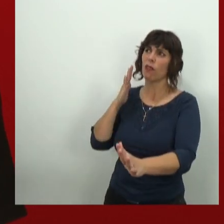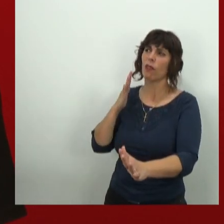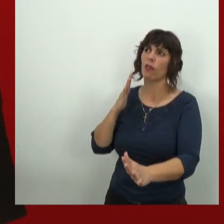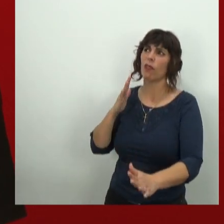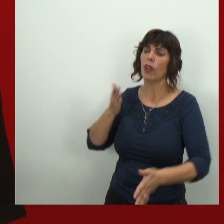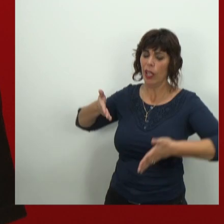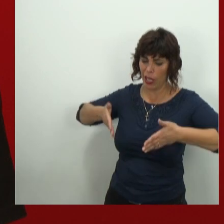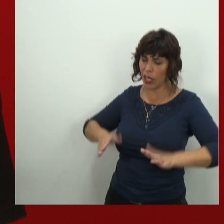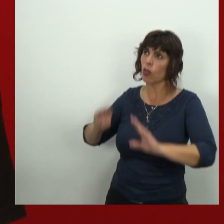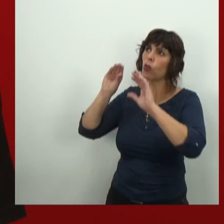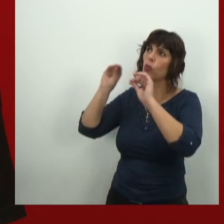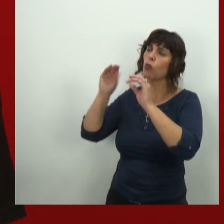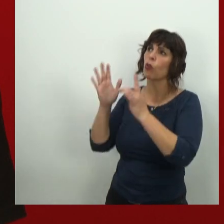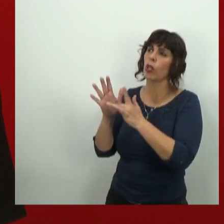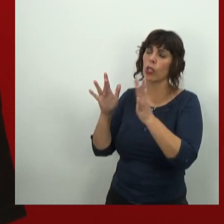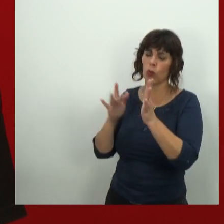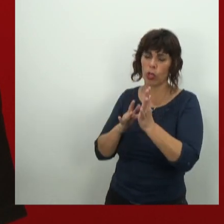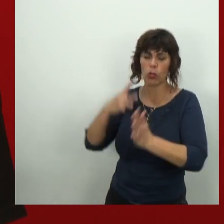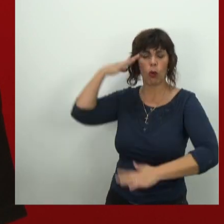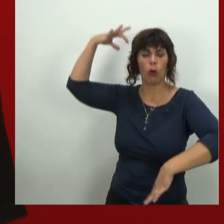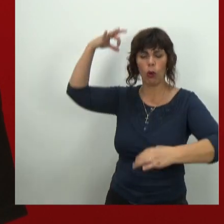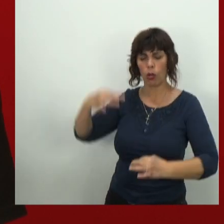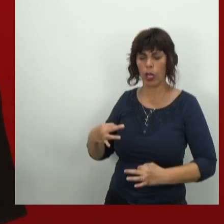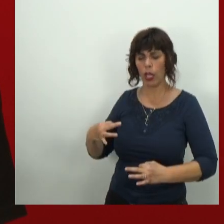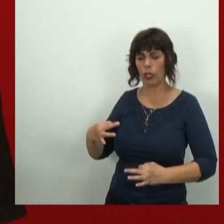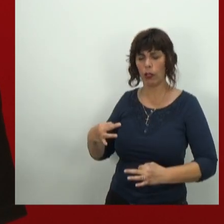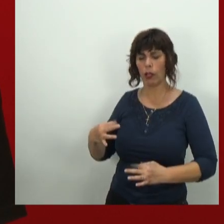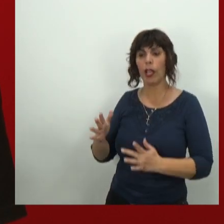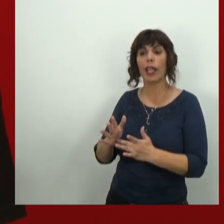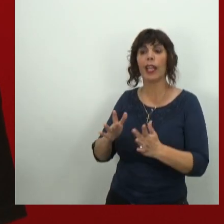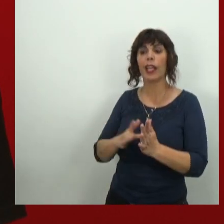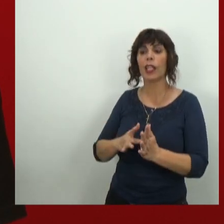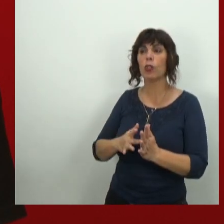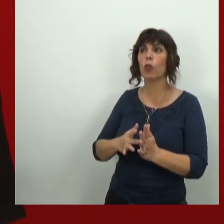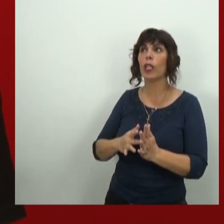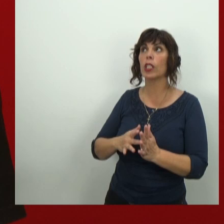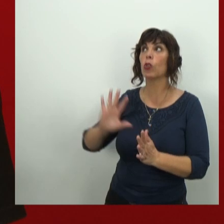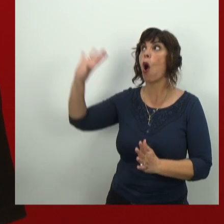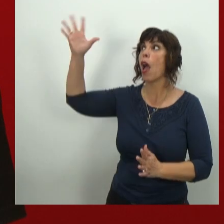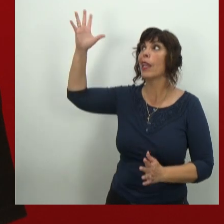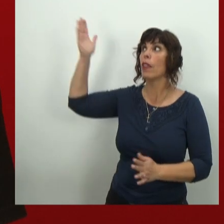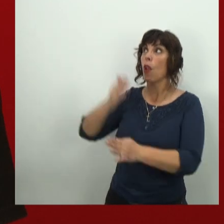en su Hijo Jesucristo, que vino desde la eternidad a salvarnos,